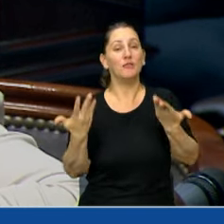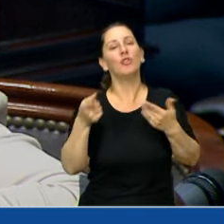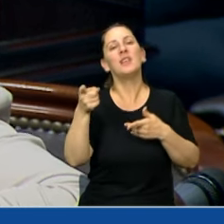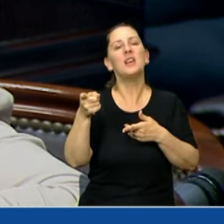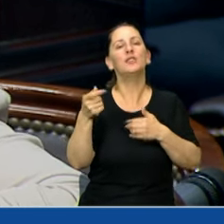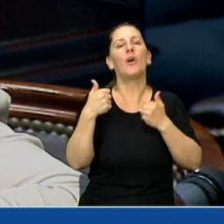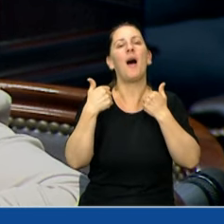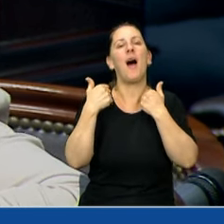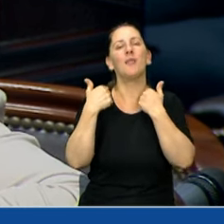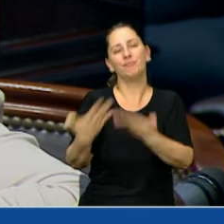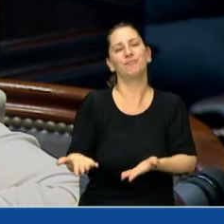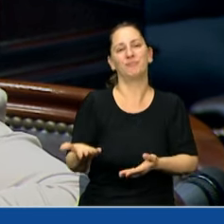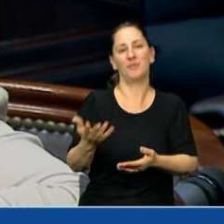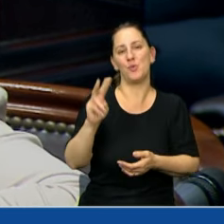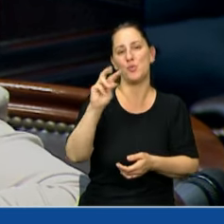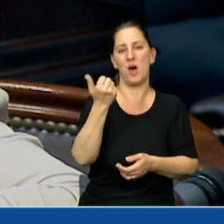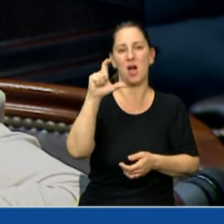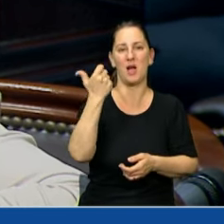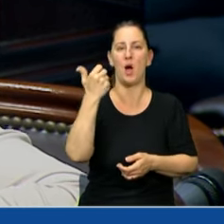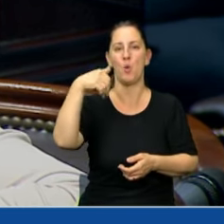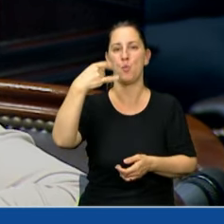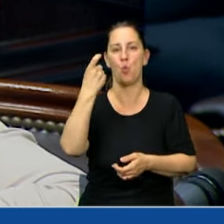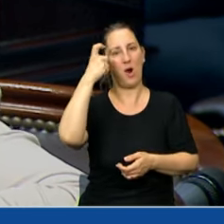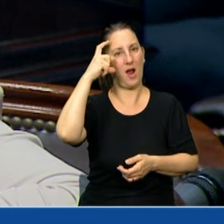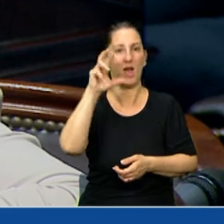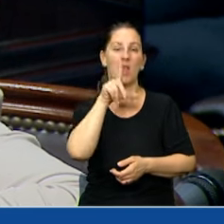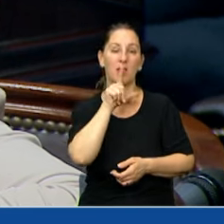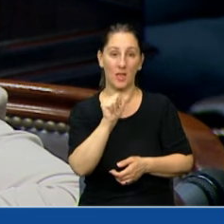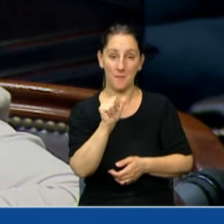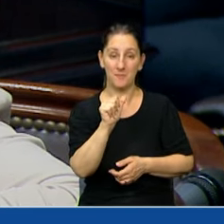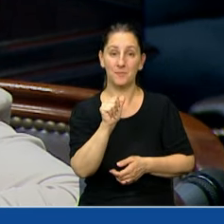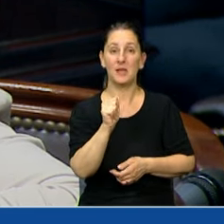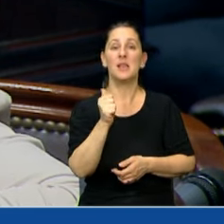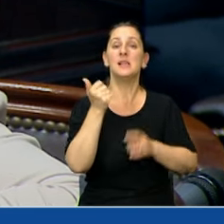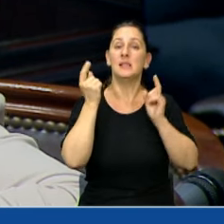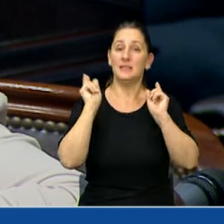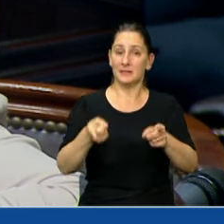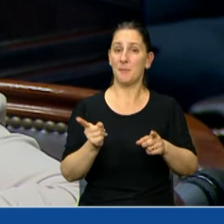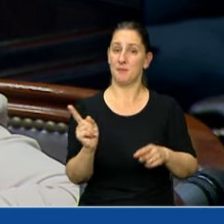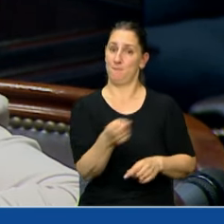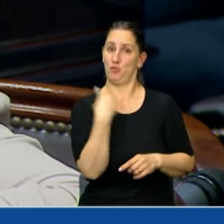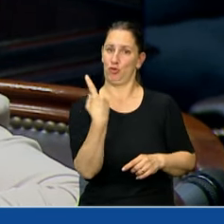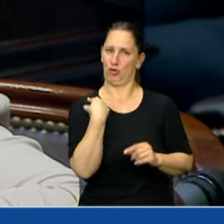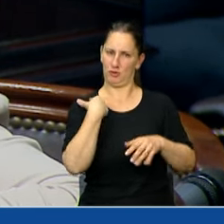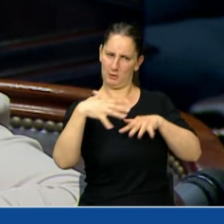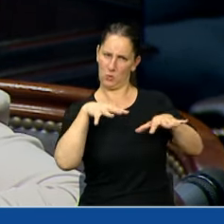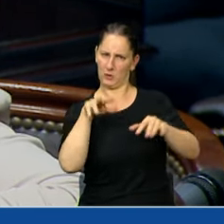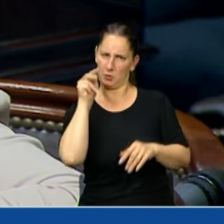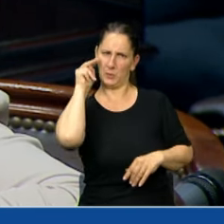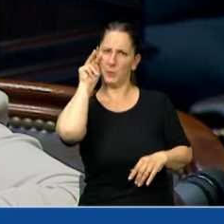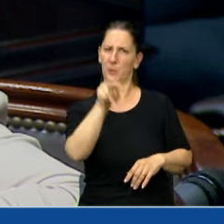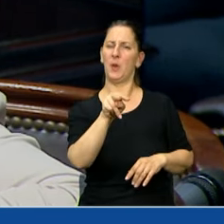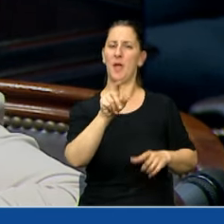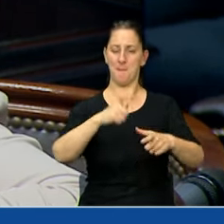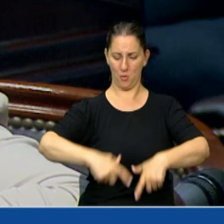beneficio de vaca muer de vaca muerta mientras que además Este nosotros vemos como nuestro